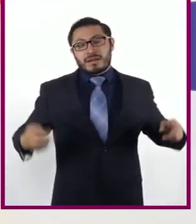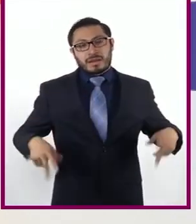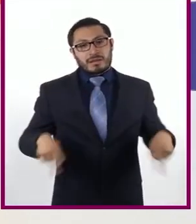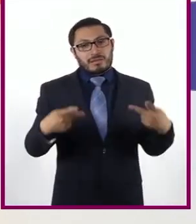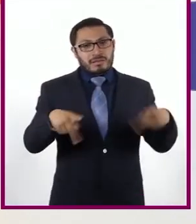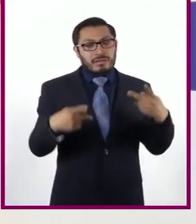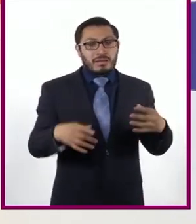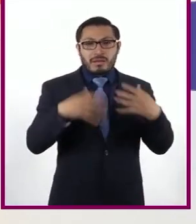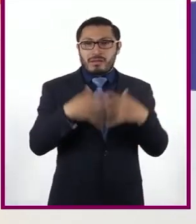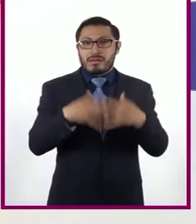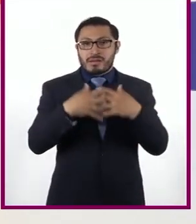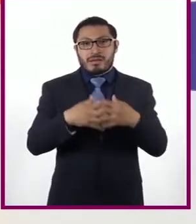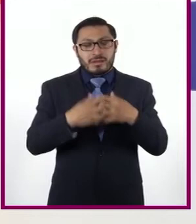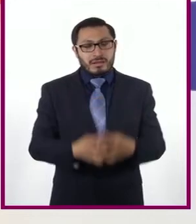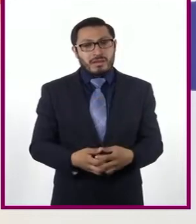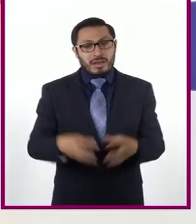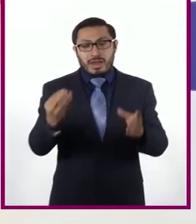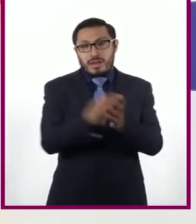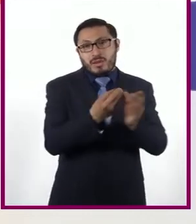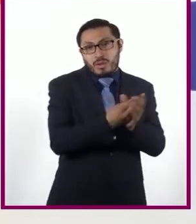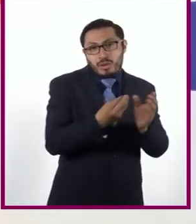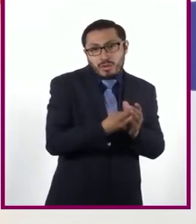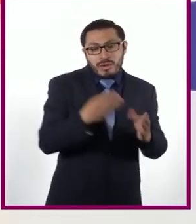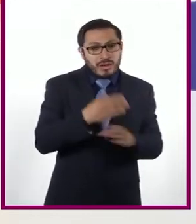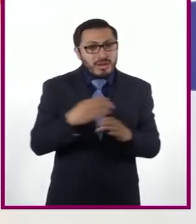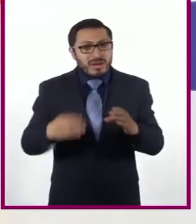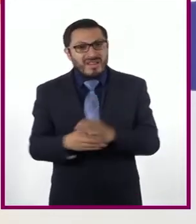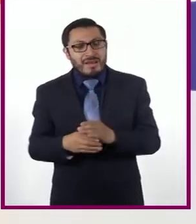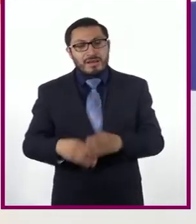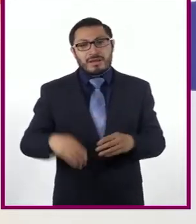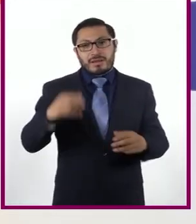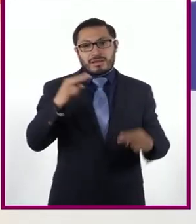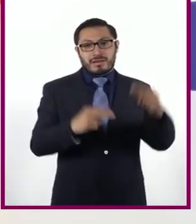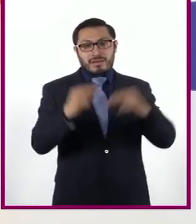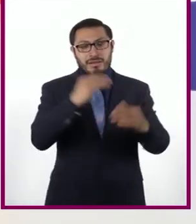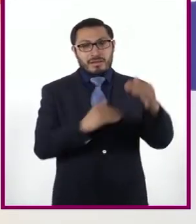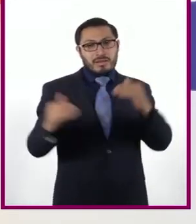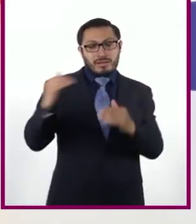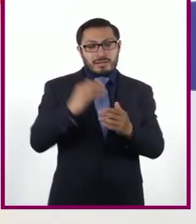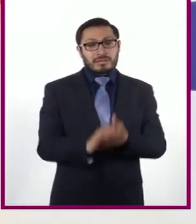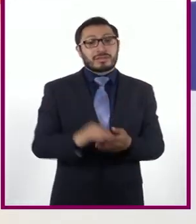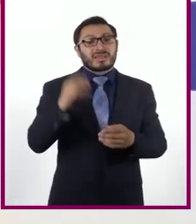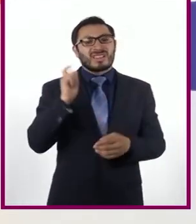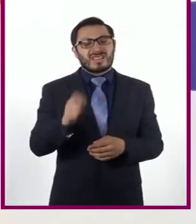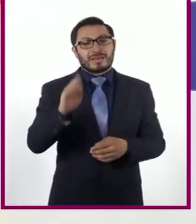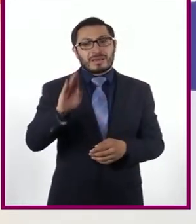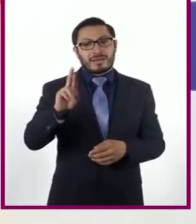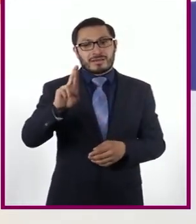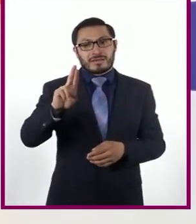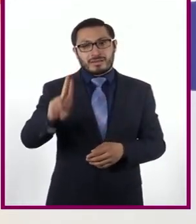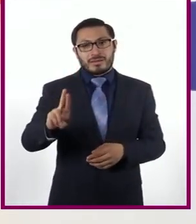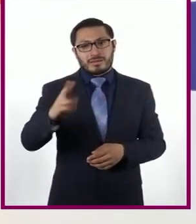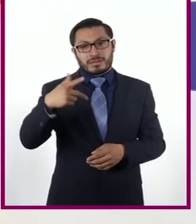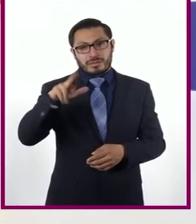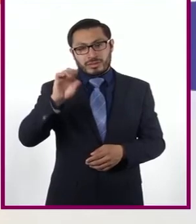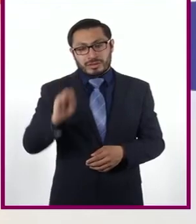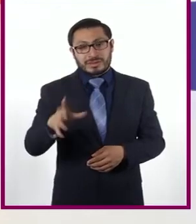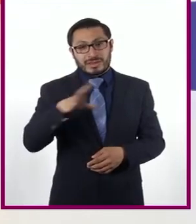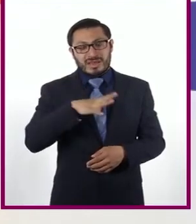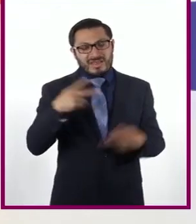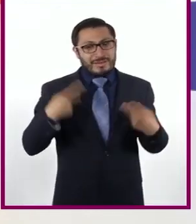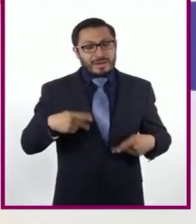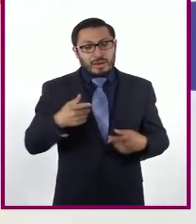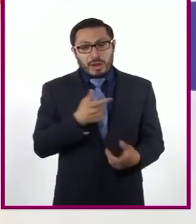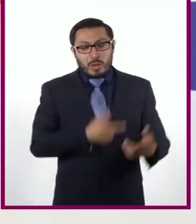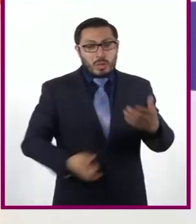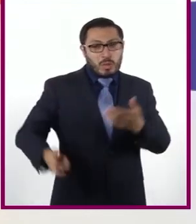y la industria, a la propiedad privada y la clase burguesa. El burgués era una persona que tenía ingresos económicos por